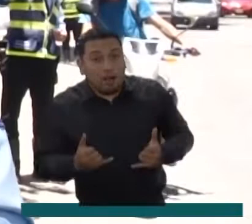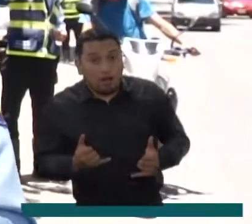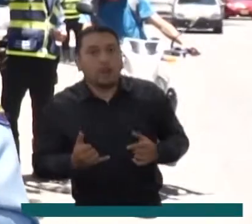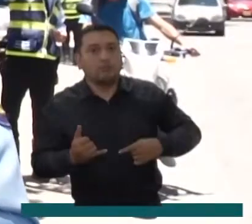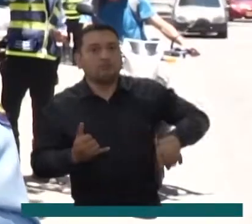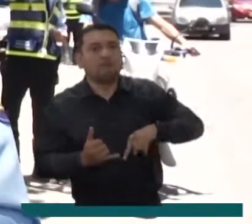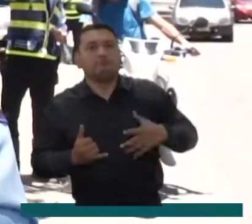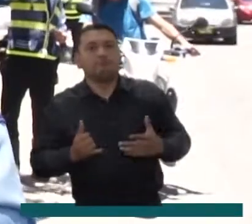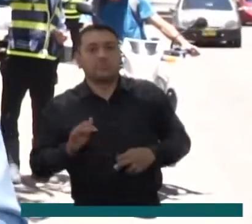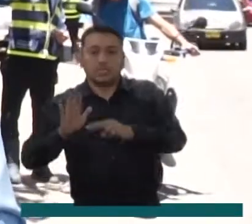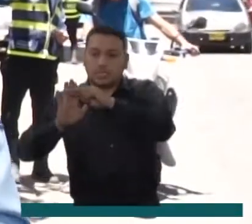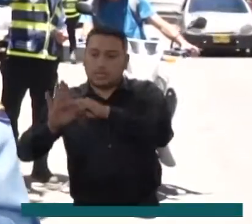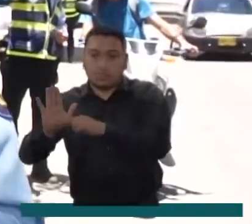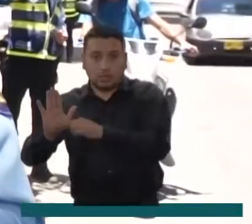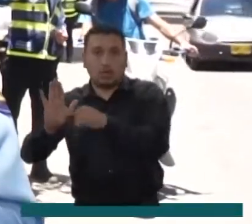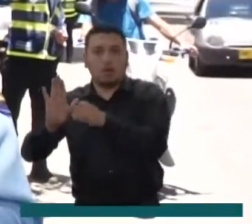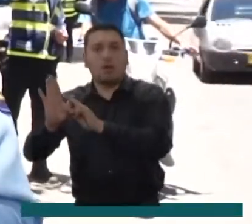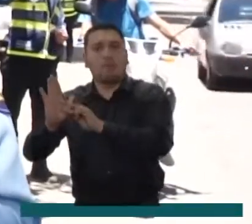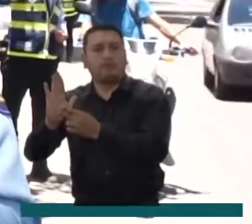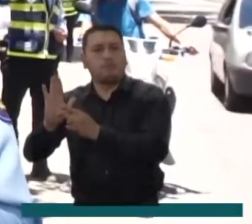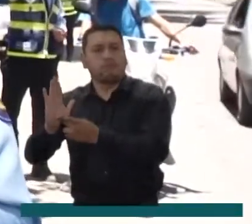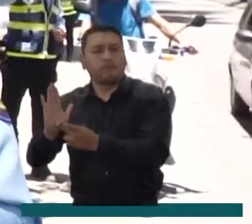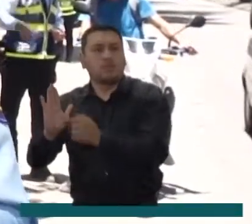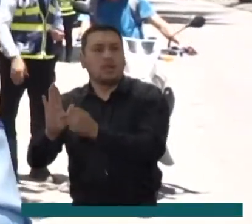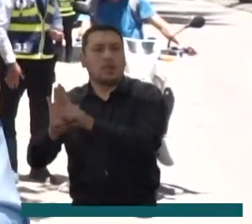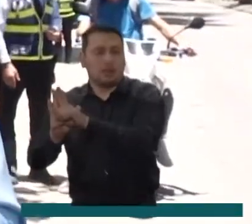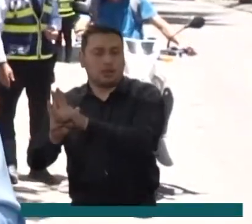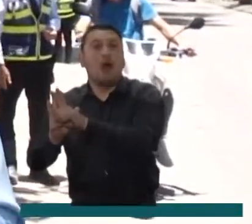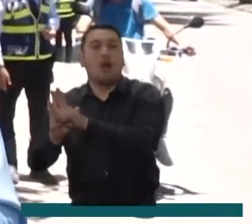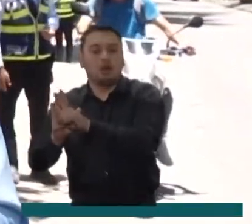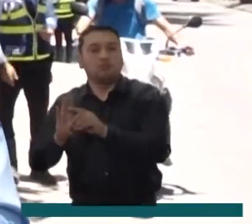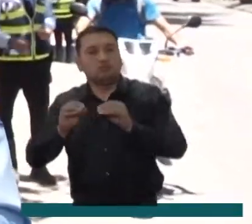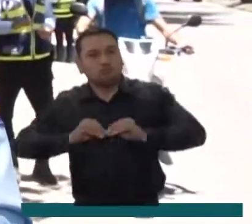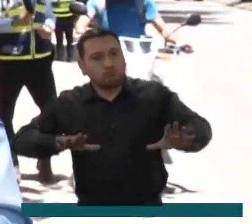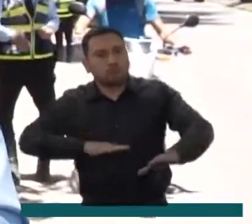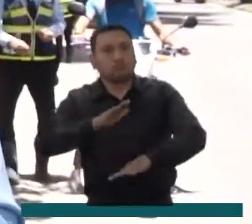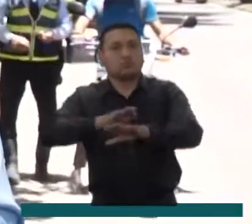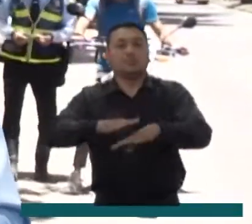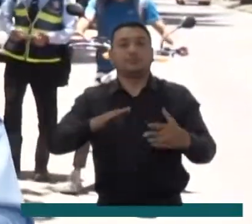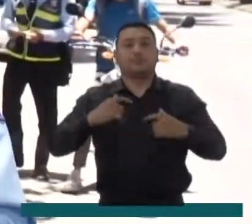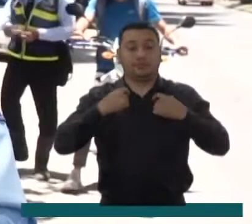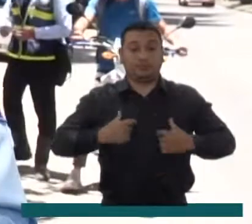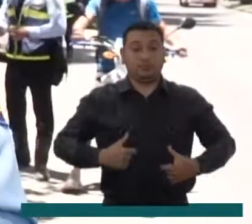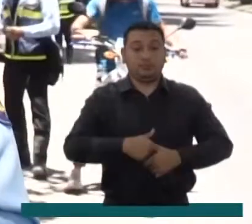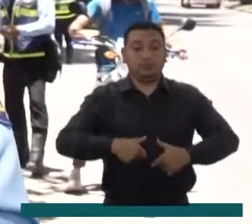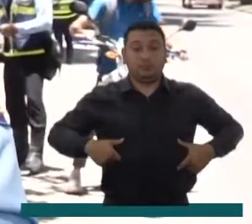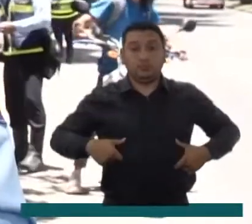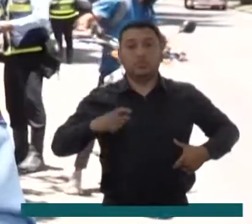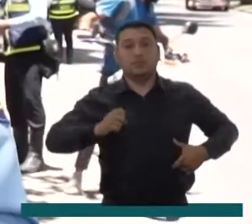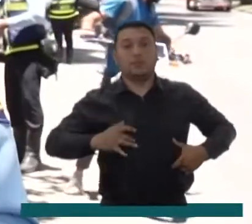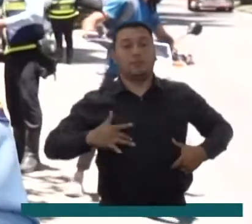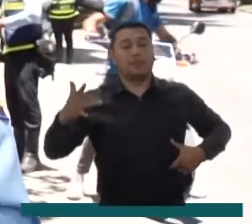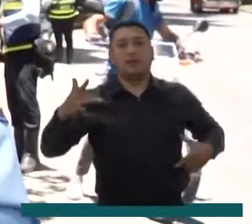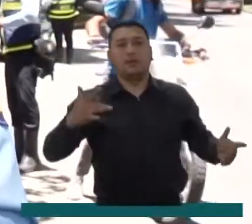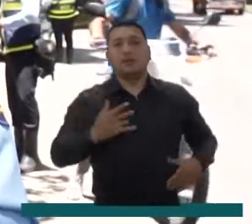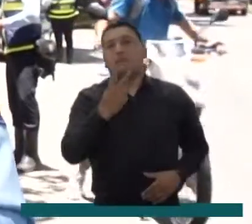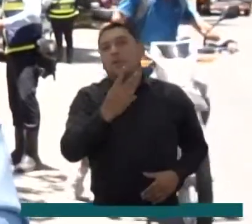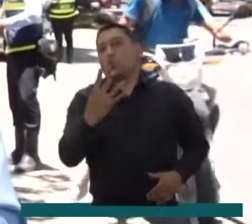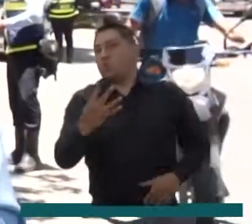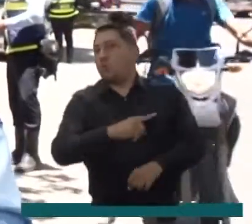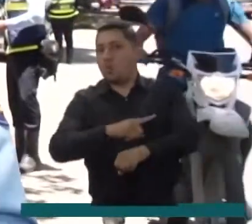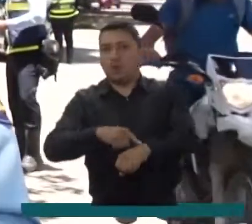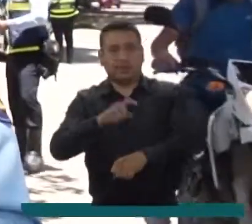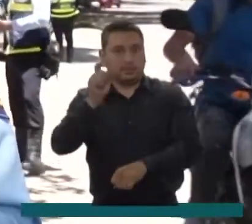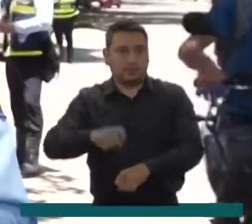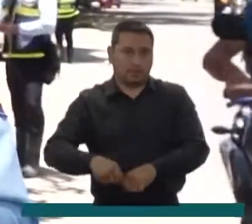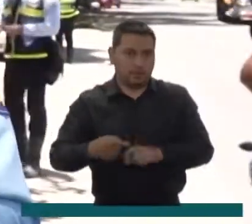socializando esta reforma a la ley, en donde el motociclista deberá portar su prenda reflectiva las